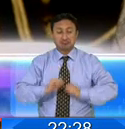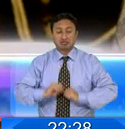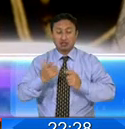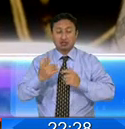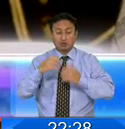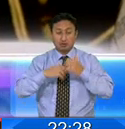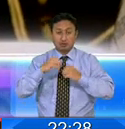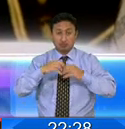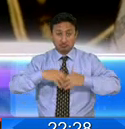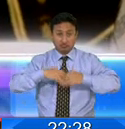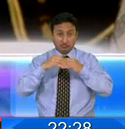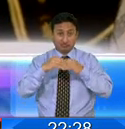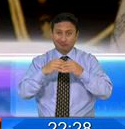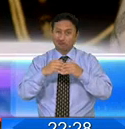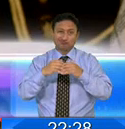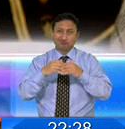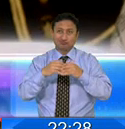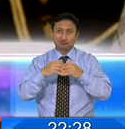la crisis.